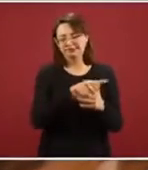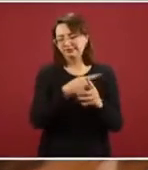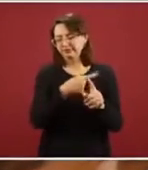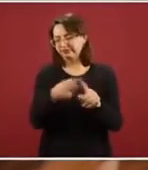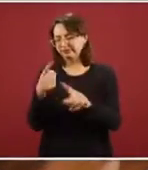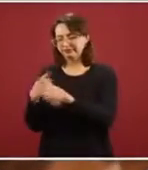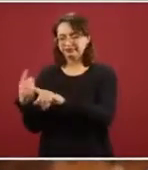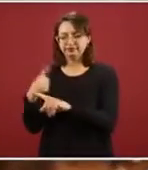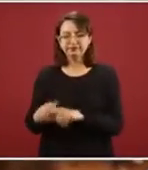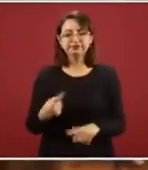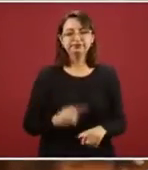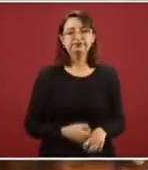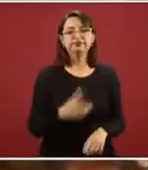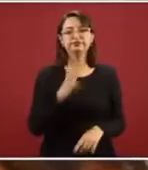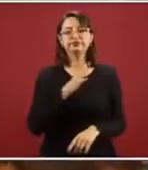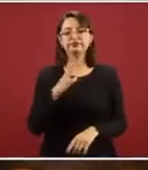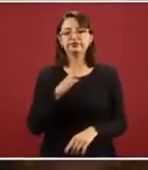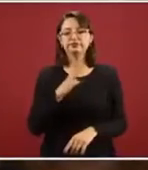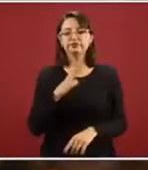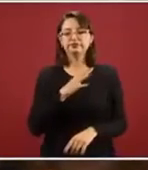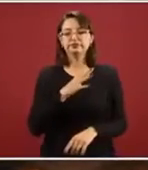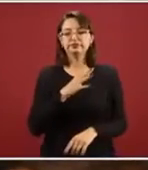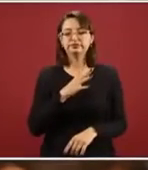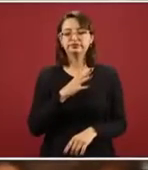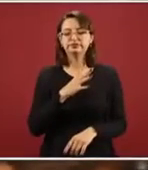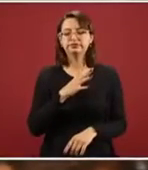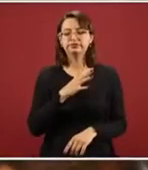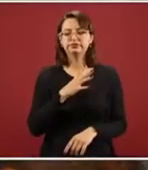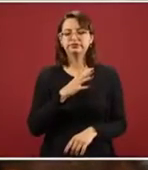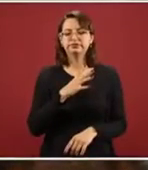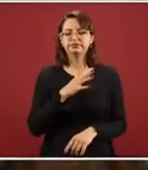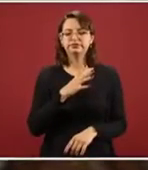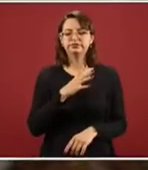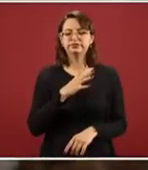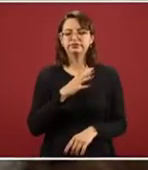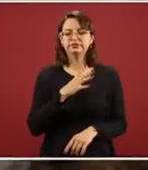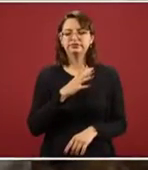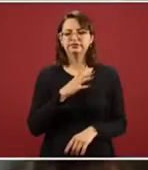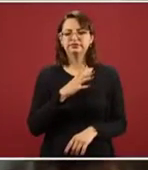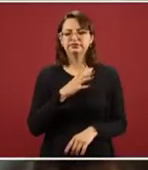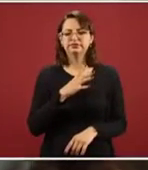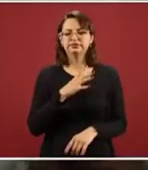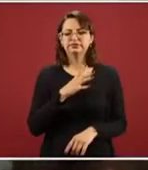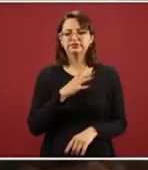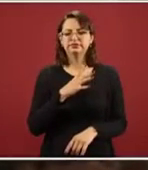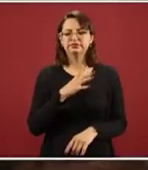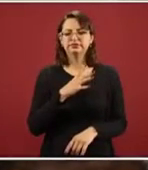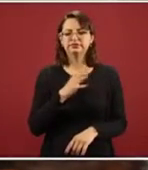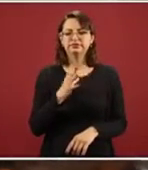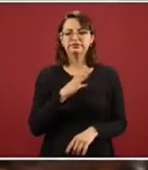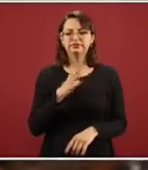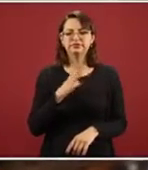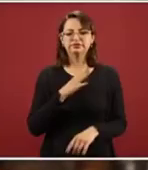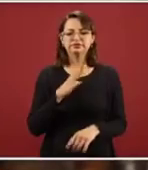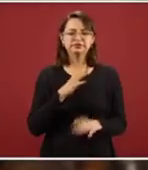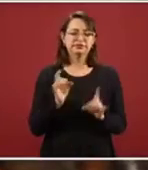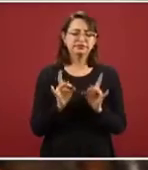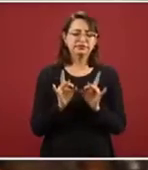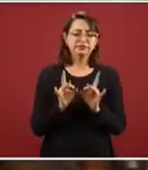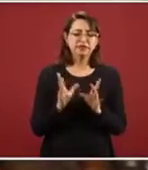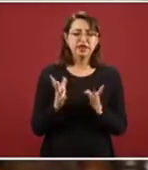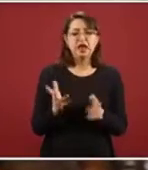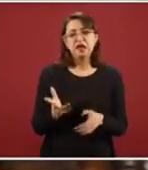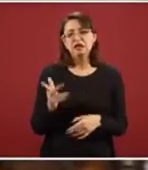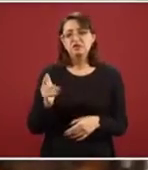lado… hay una proclividad, usted sabe, la frontera es muy porosa, hay una proclividad de hacer